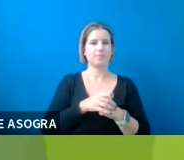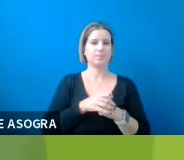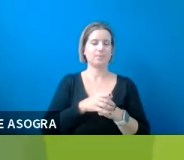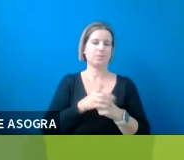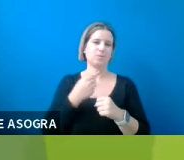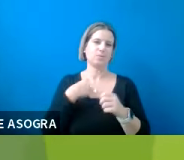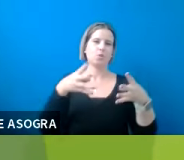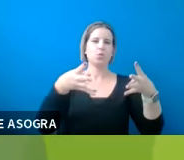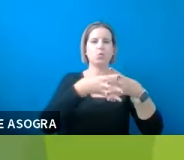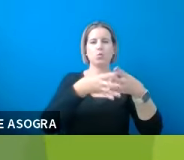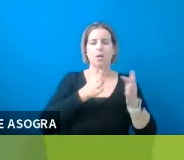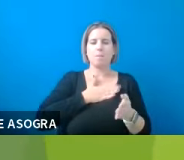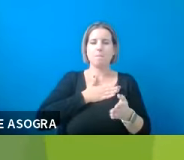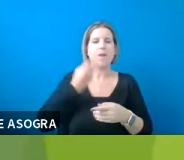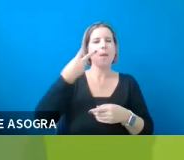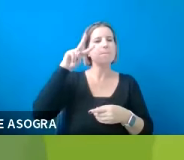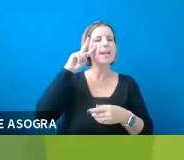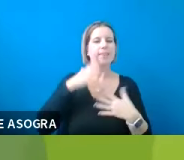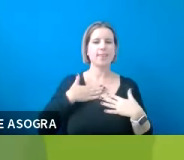titulado Mi experiencia en primera persona.